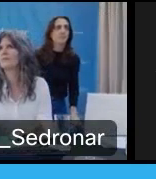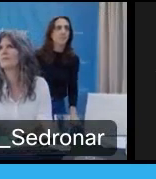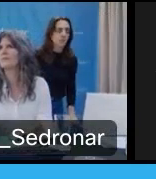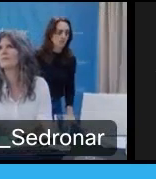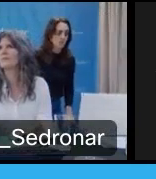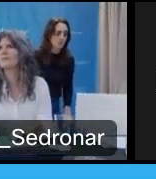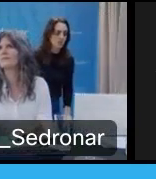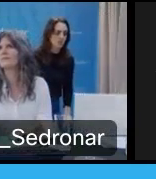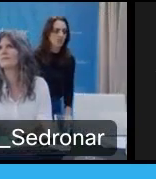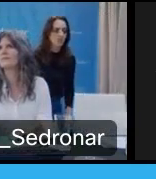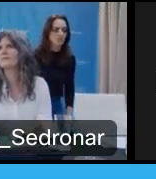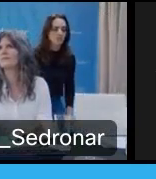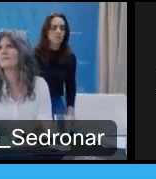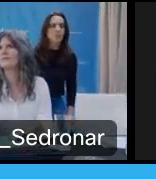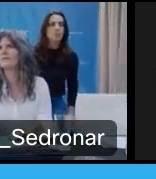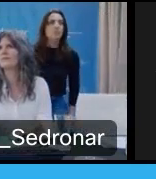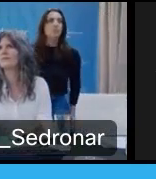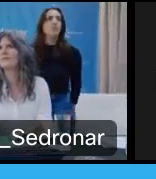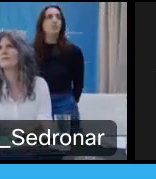¿Qué quería hacer?